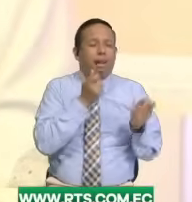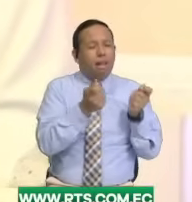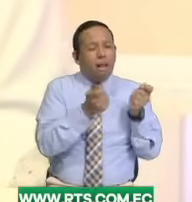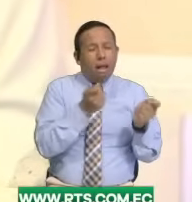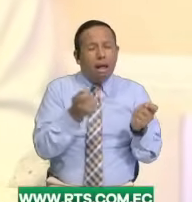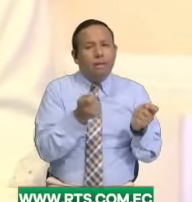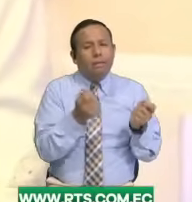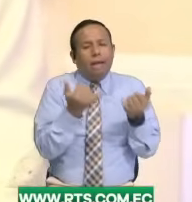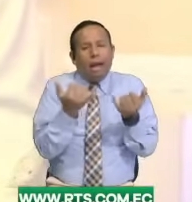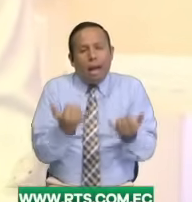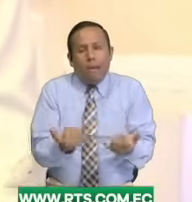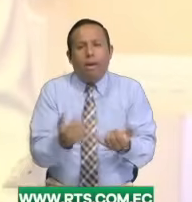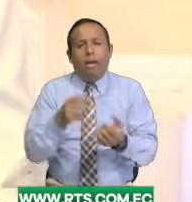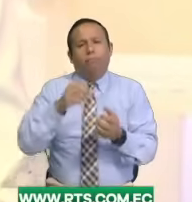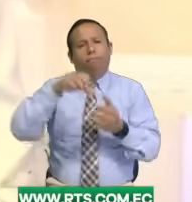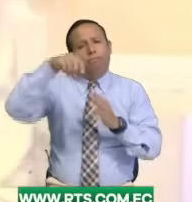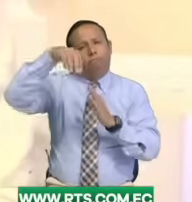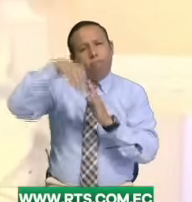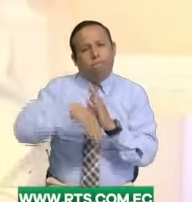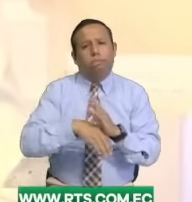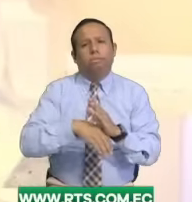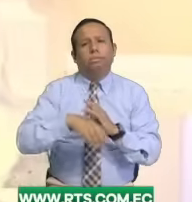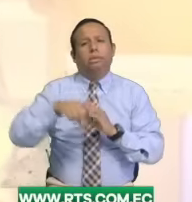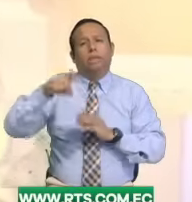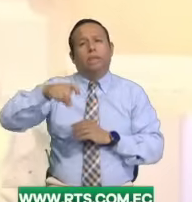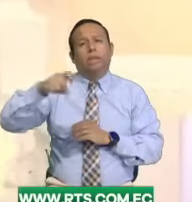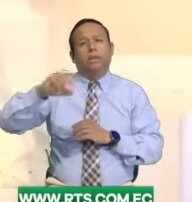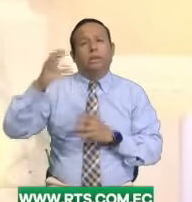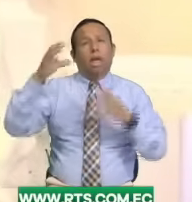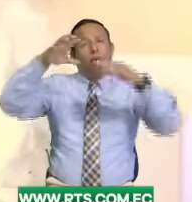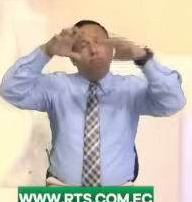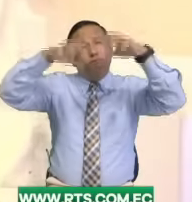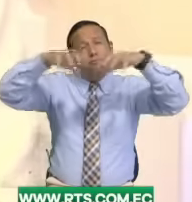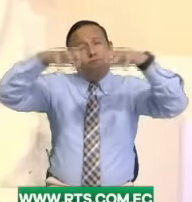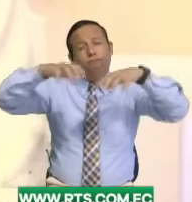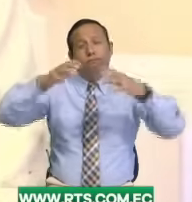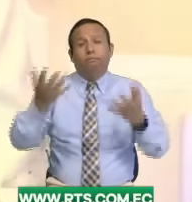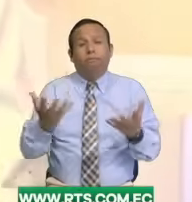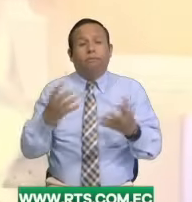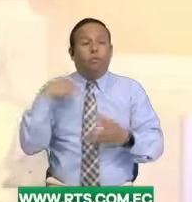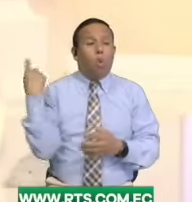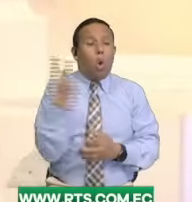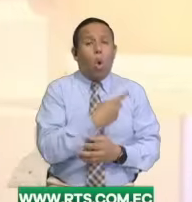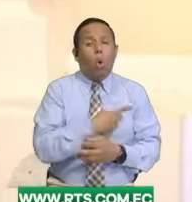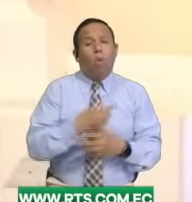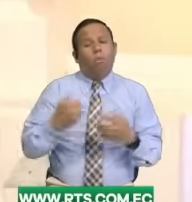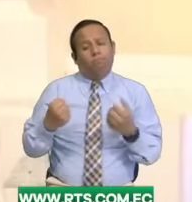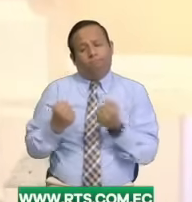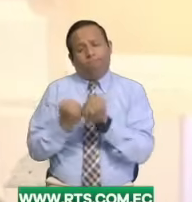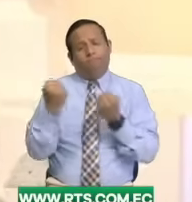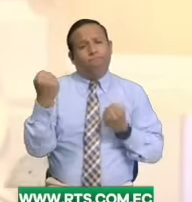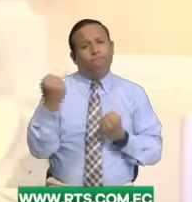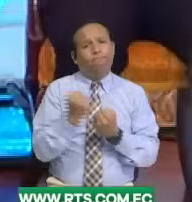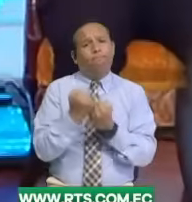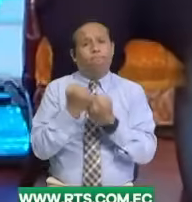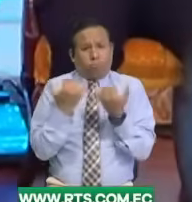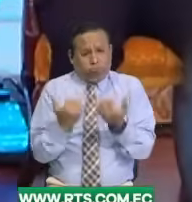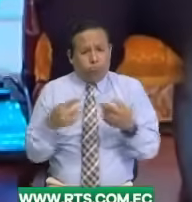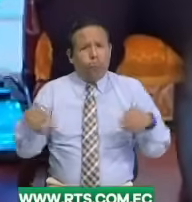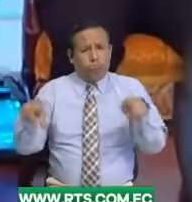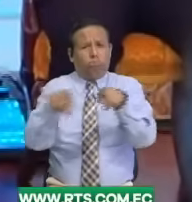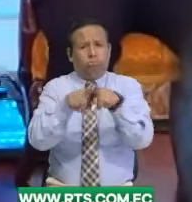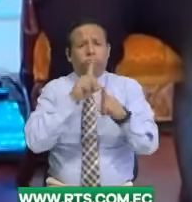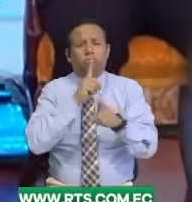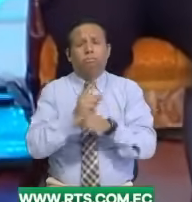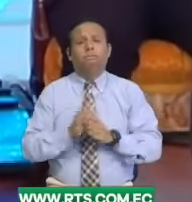materia energética únicamente del clima. Hoy toca afrontar esto, arrimar el hombro y como lo están haciendo cada uno de los ecuatorianos. Ante la